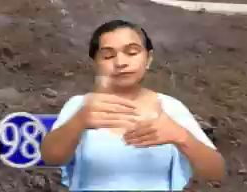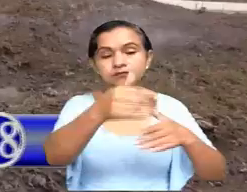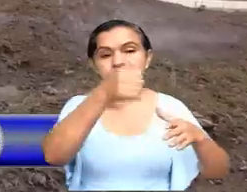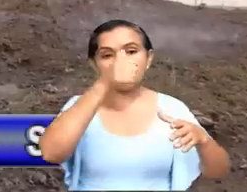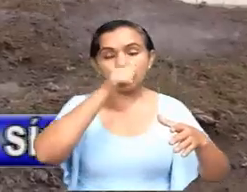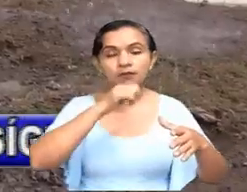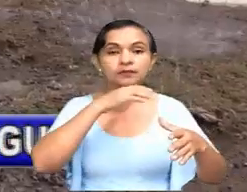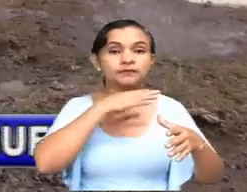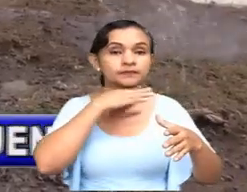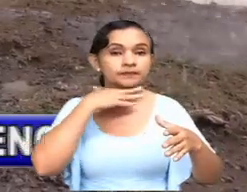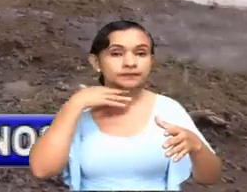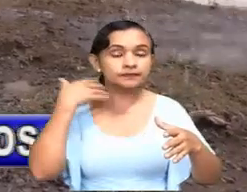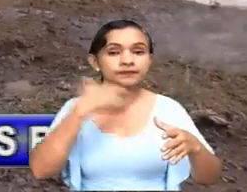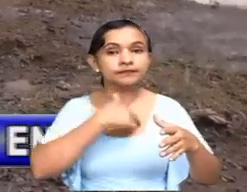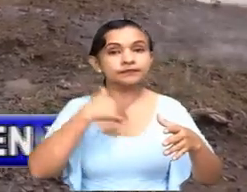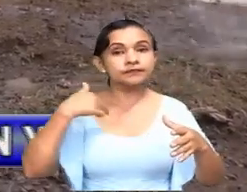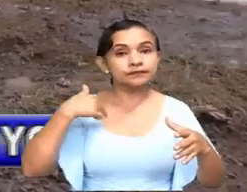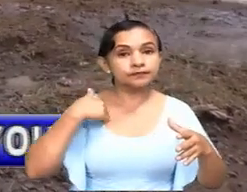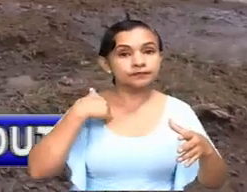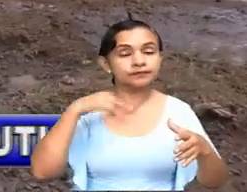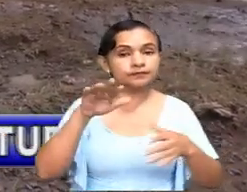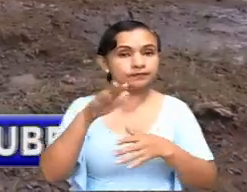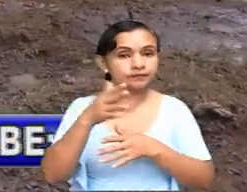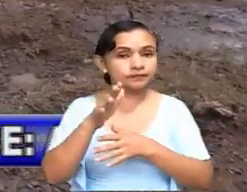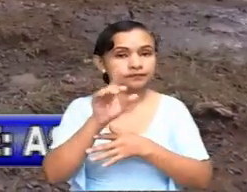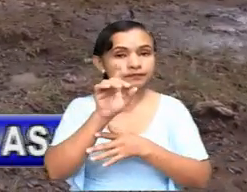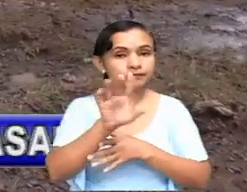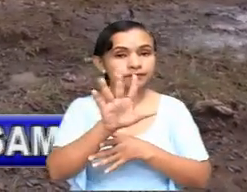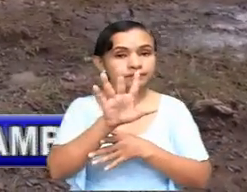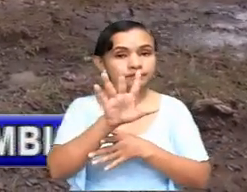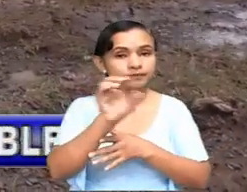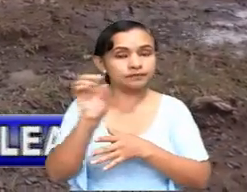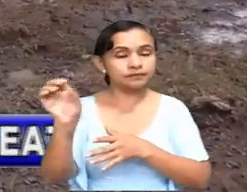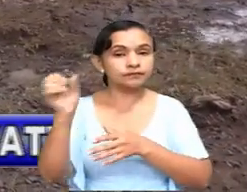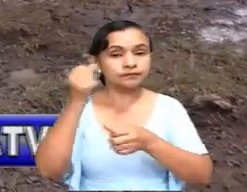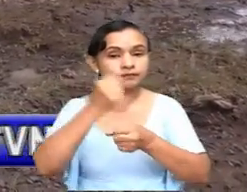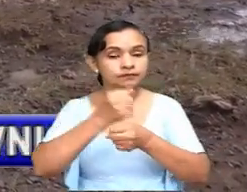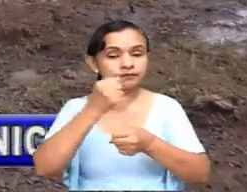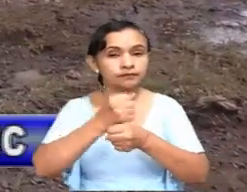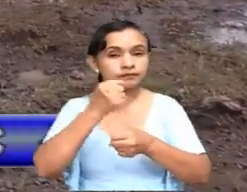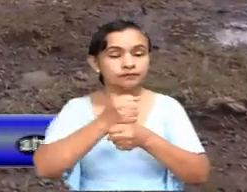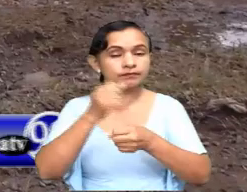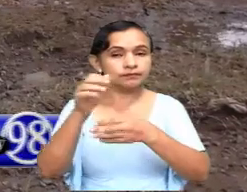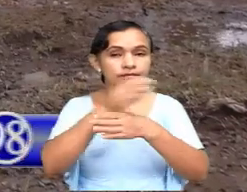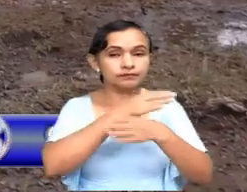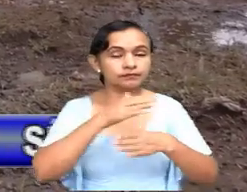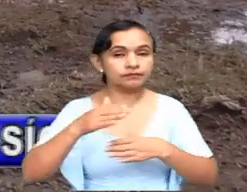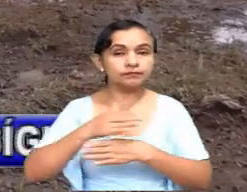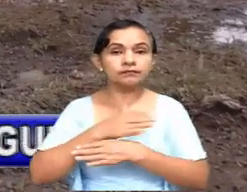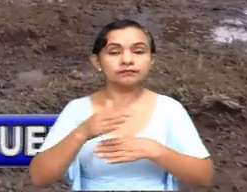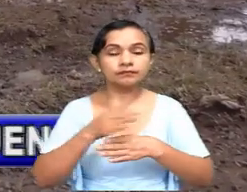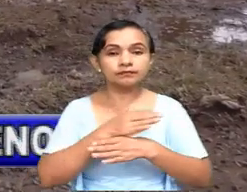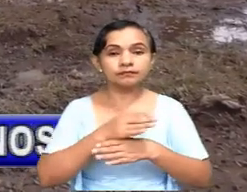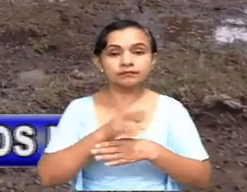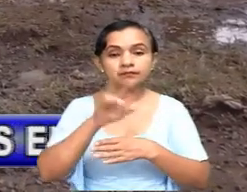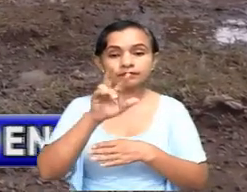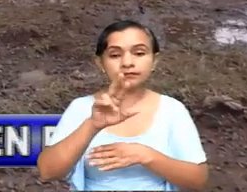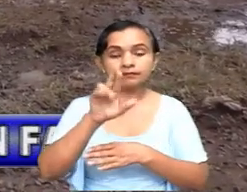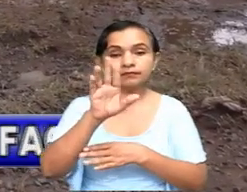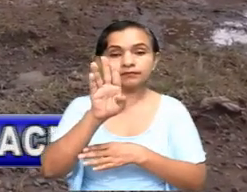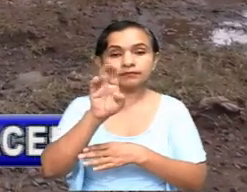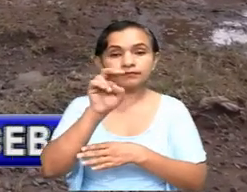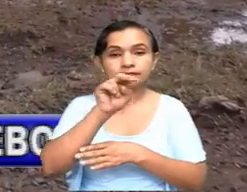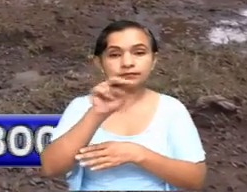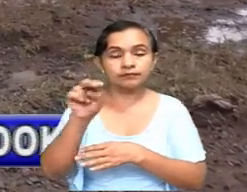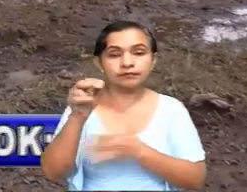Con esta obra se logrará una generación aproximada de 500 empleos entre directos e indirectos. Con cámara de Rubén Castro para el